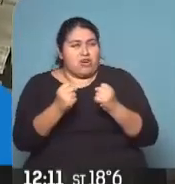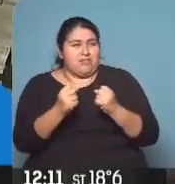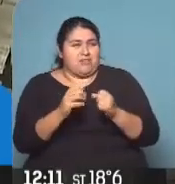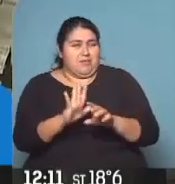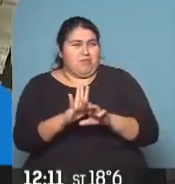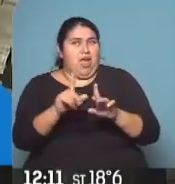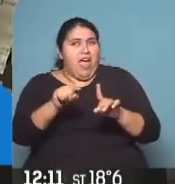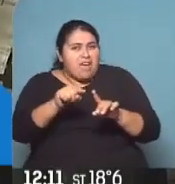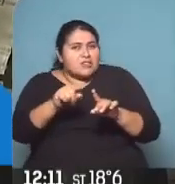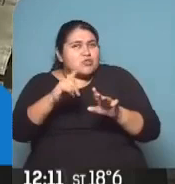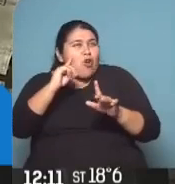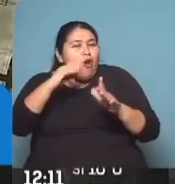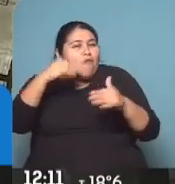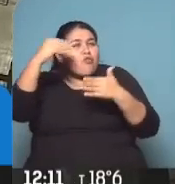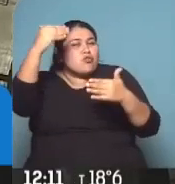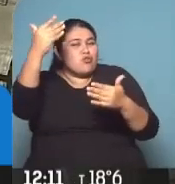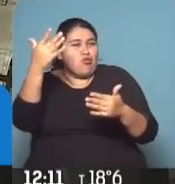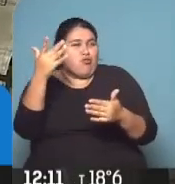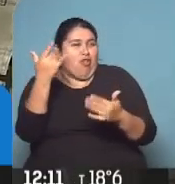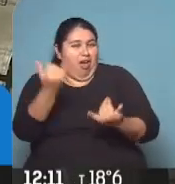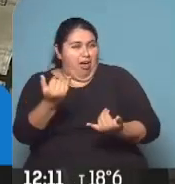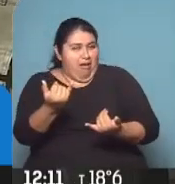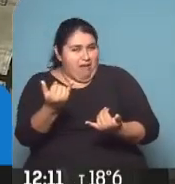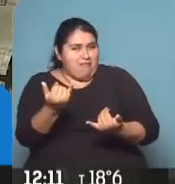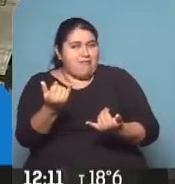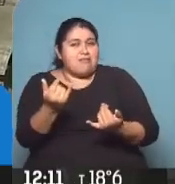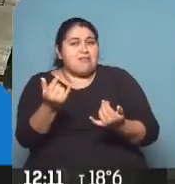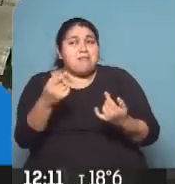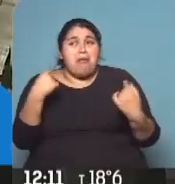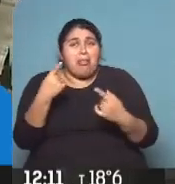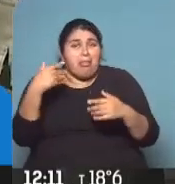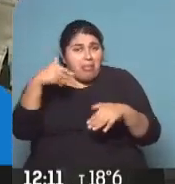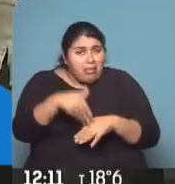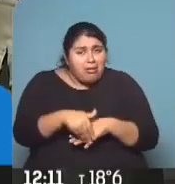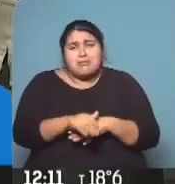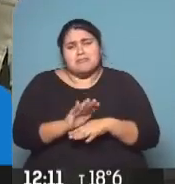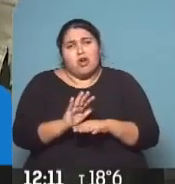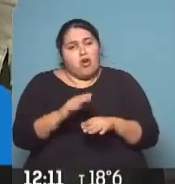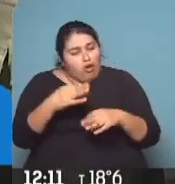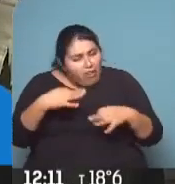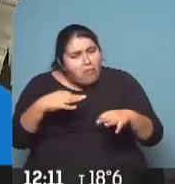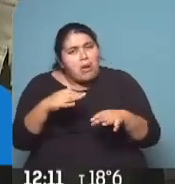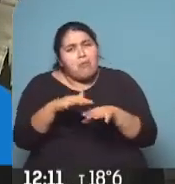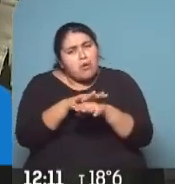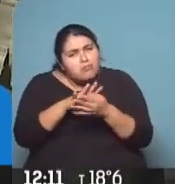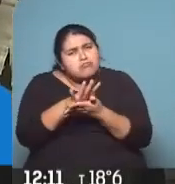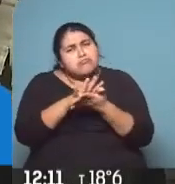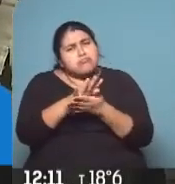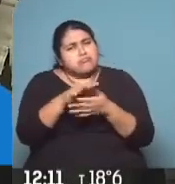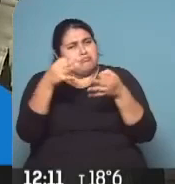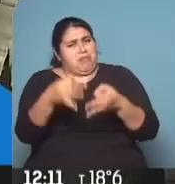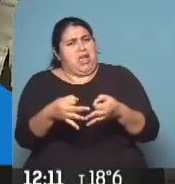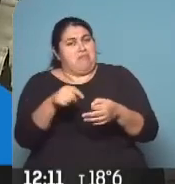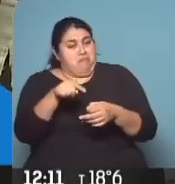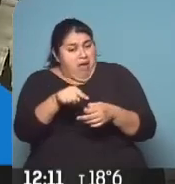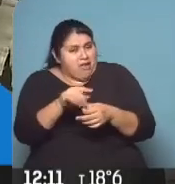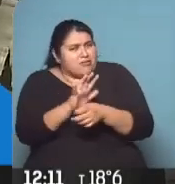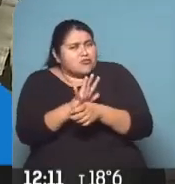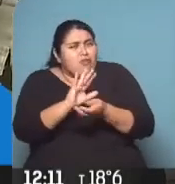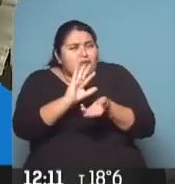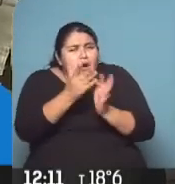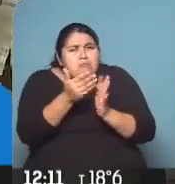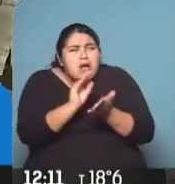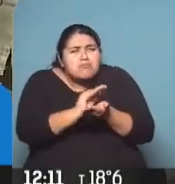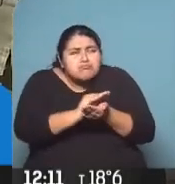y no es lo que veníamos a hacer pero lo tuvimos que hacer porque sin esos cimientos no hay futuro soto